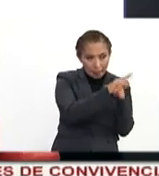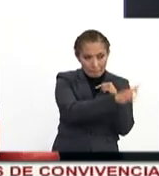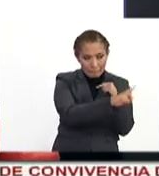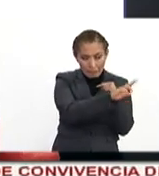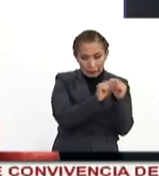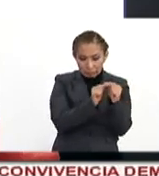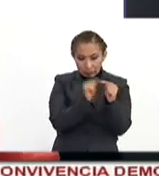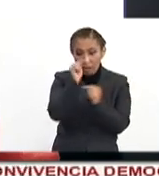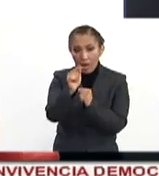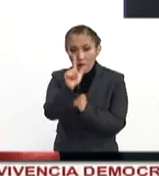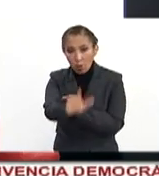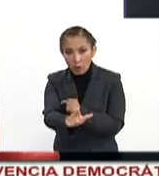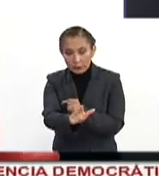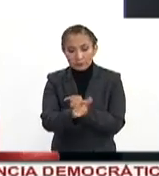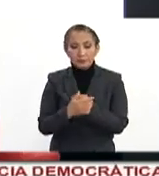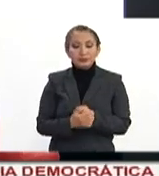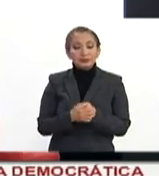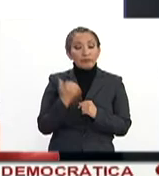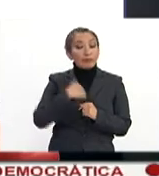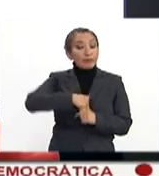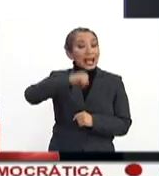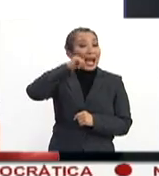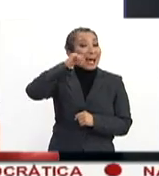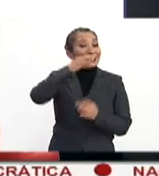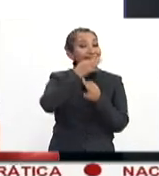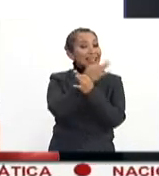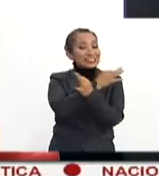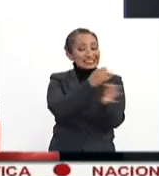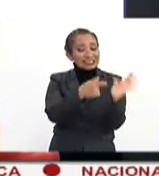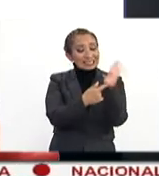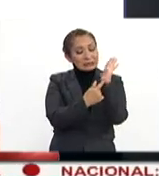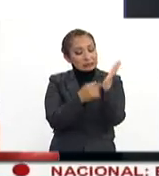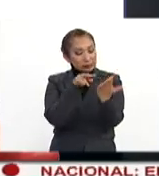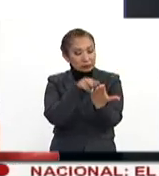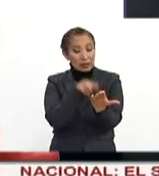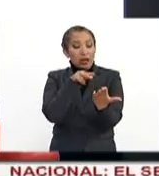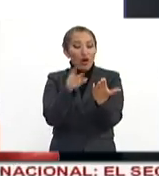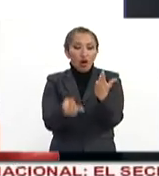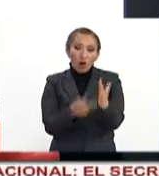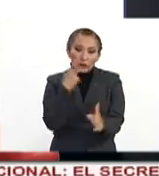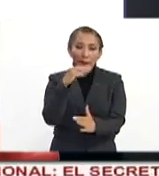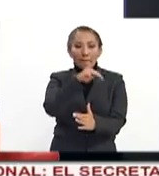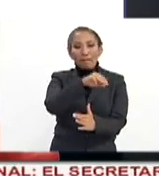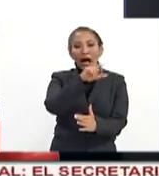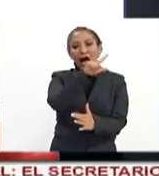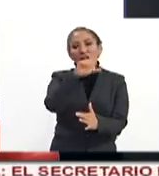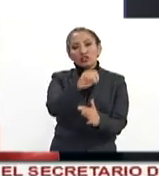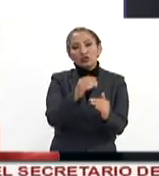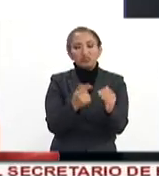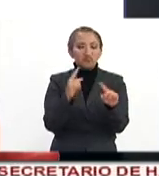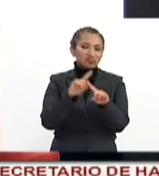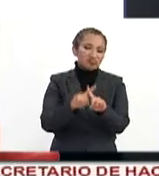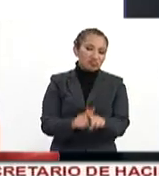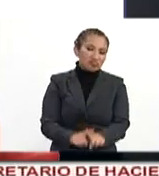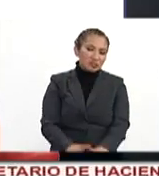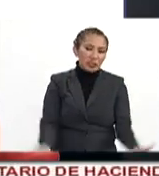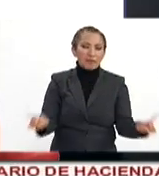que se realizó. Lo que se publicó ayer pone otra vez a Alfredo del Mazo con diferentes